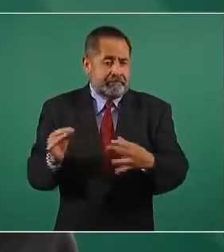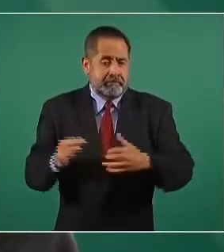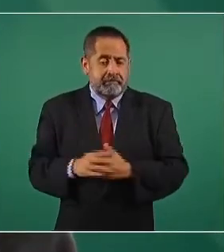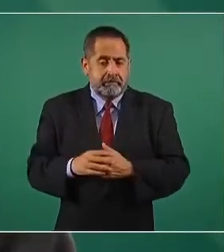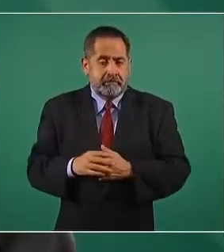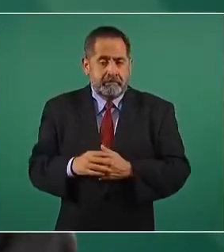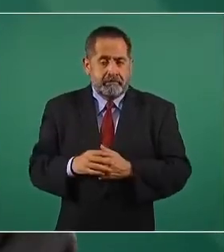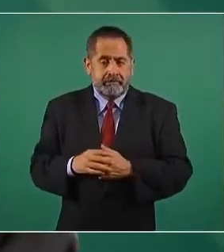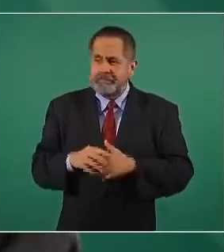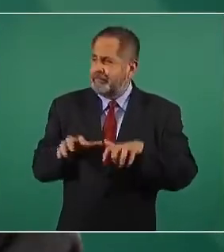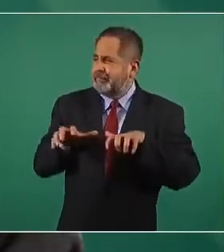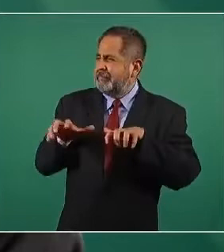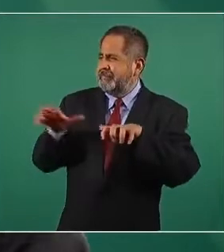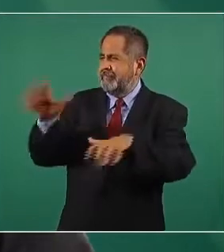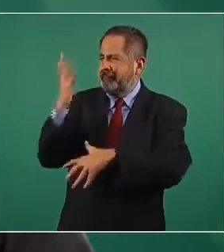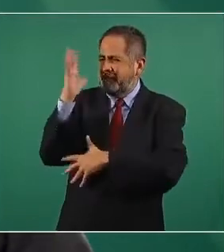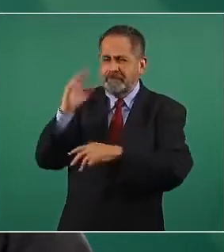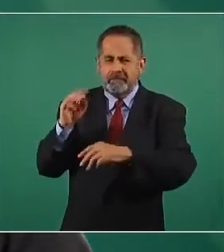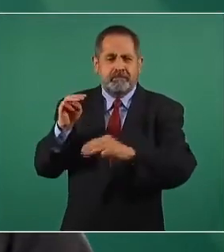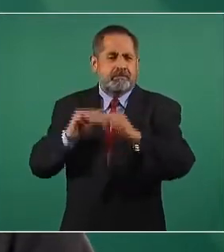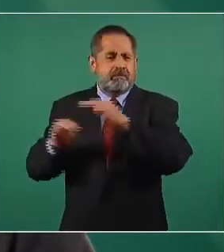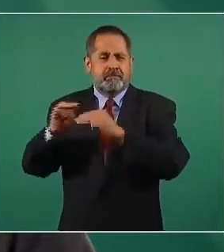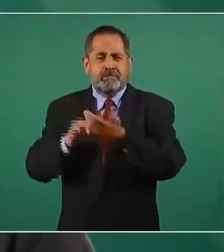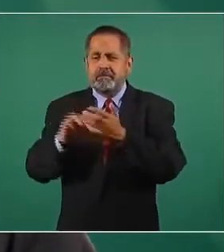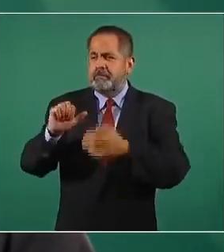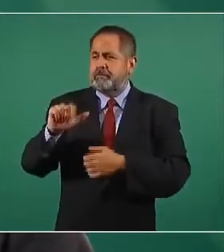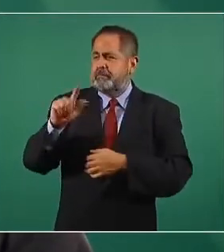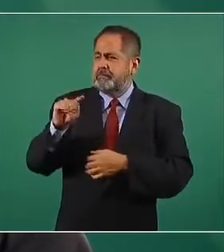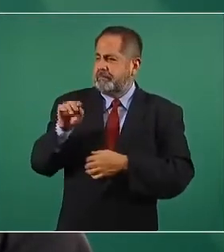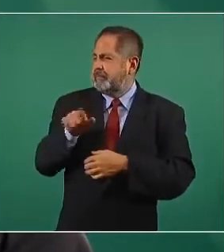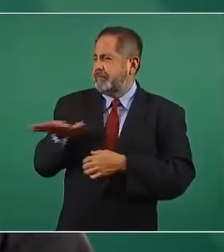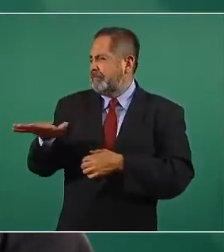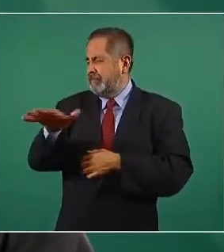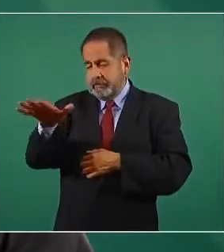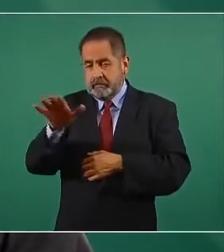la selva o el monte alto que existe,